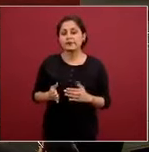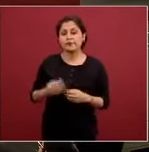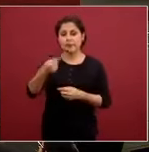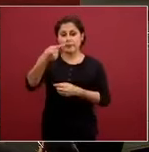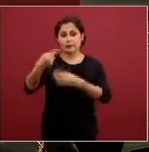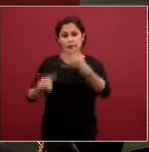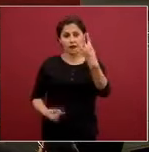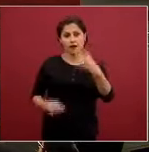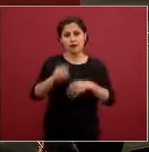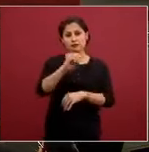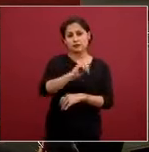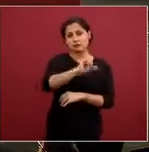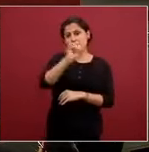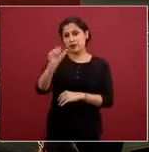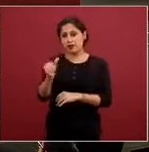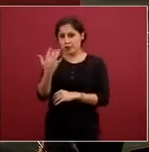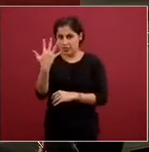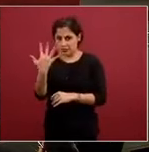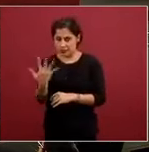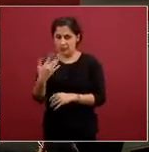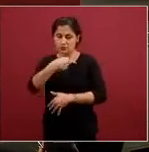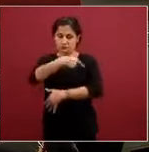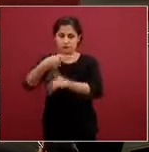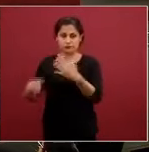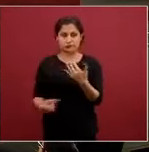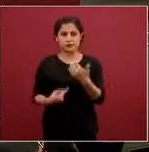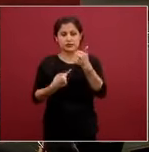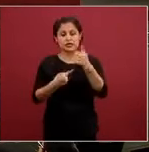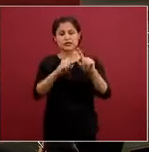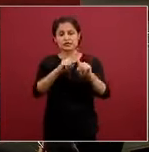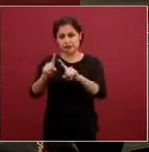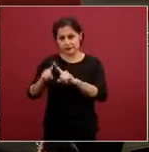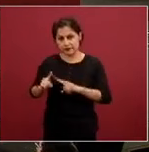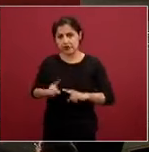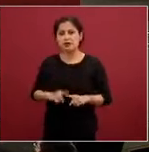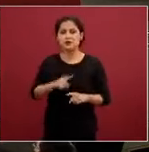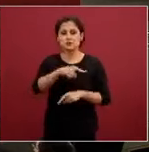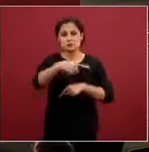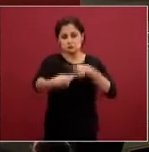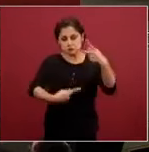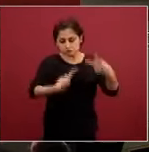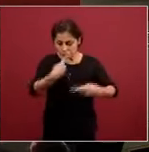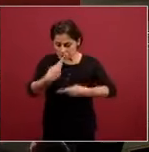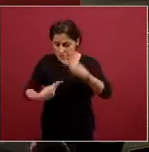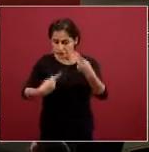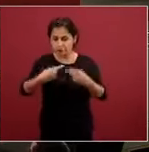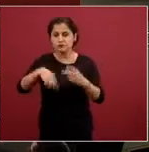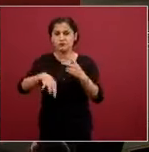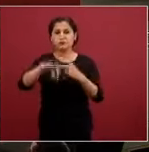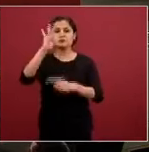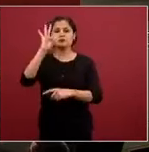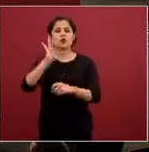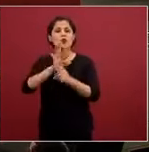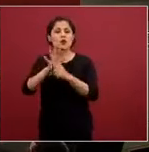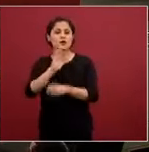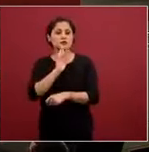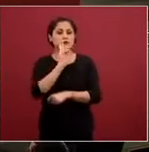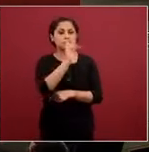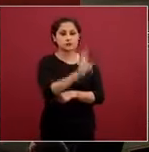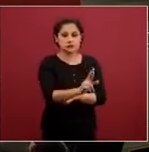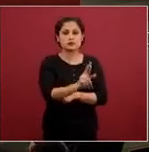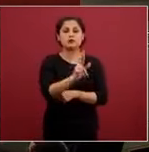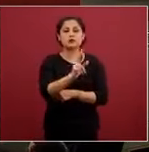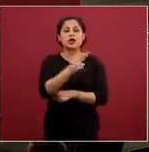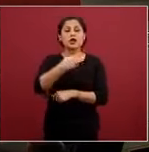opciones diferentes de información, y vamos a estarlas actualizando conforme pasan los